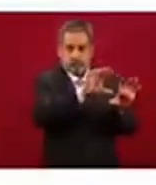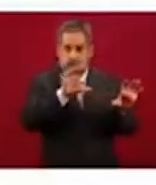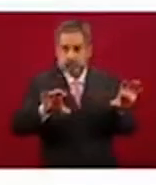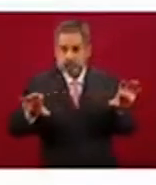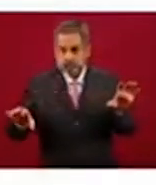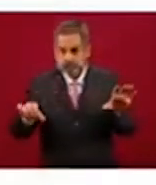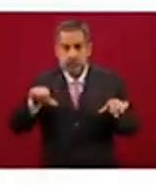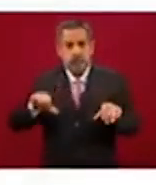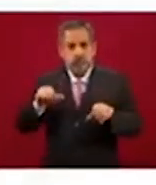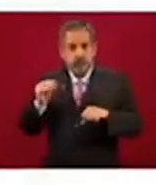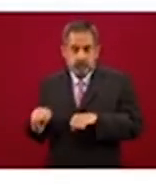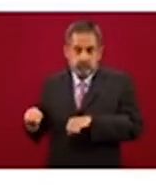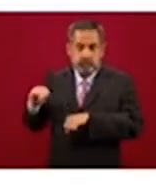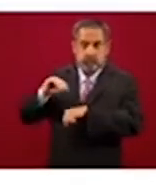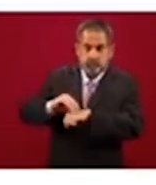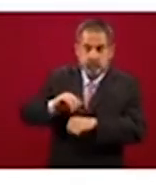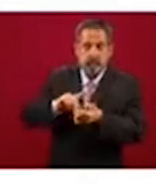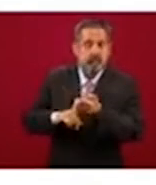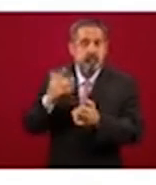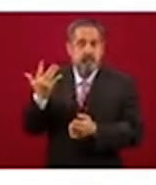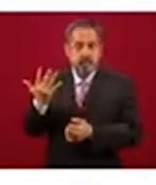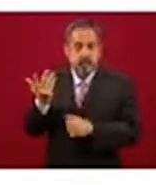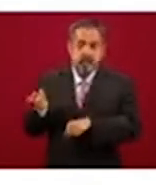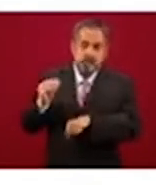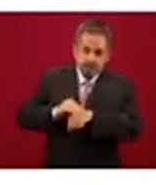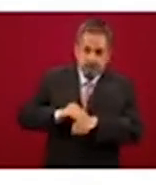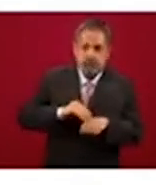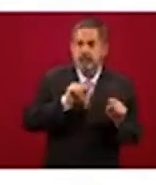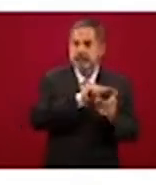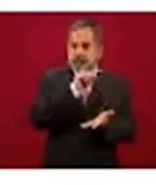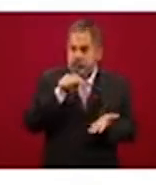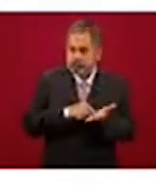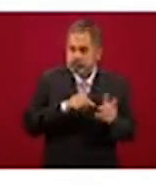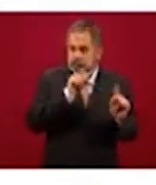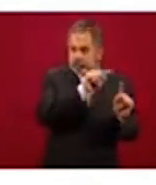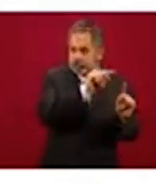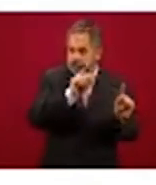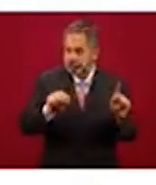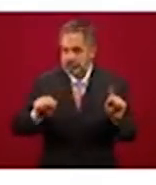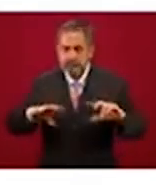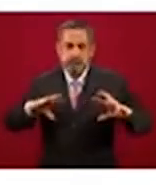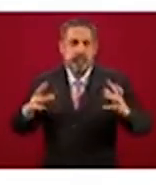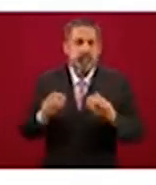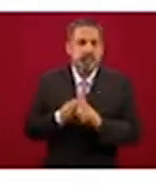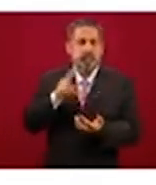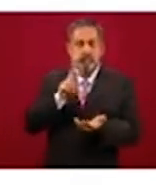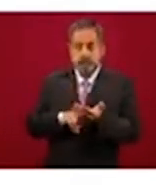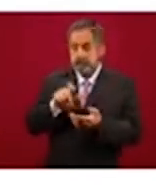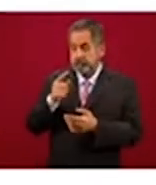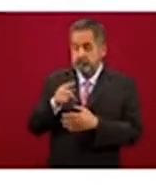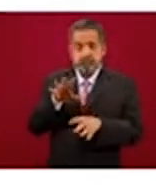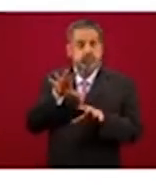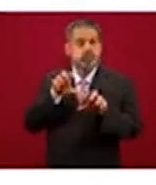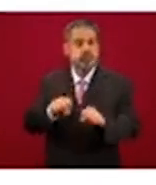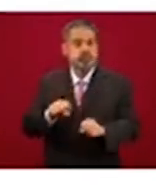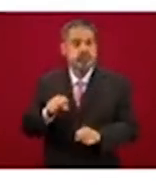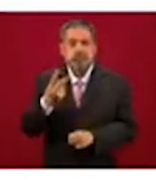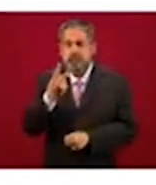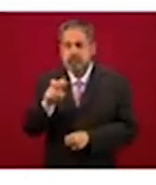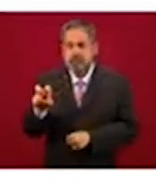más para tener 200 y en el 2021 las 66 restantes para completar las